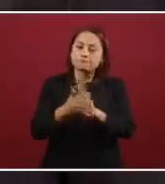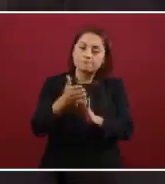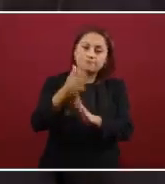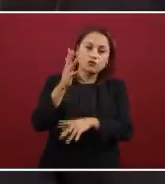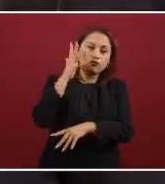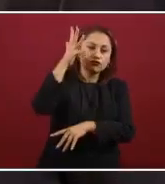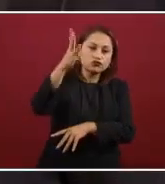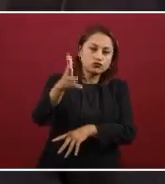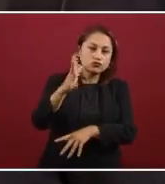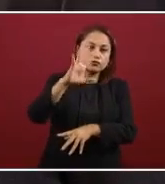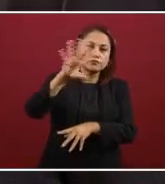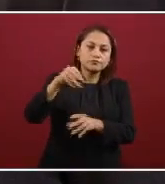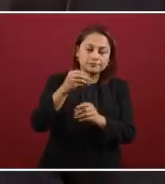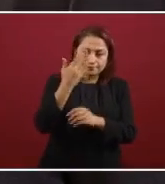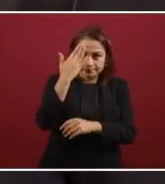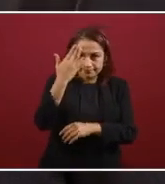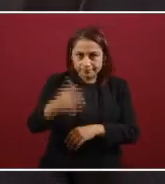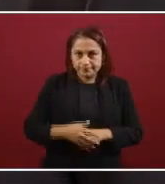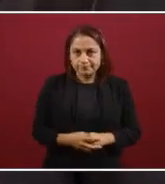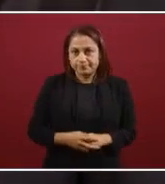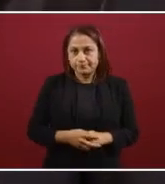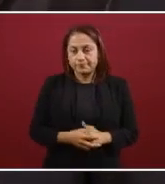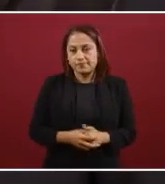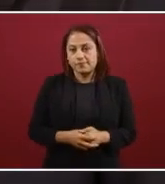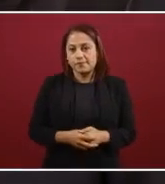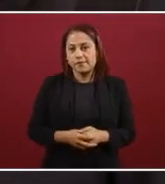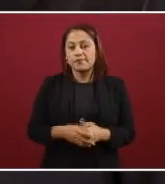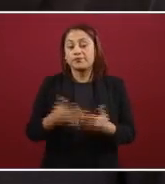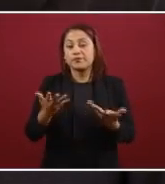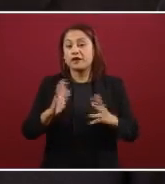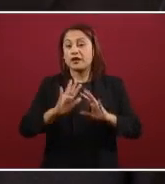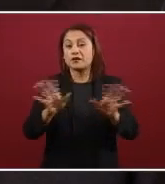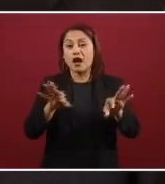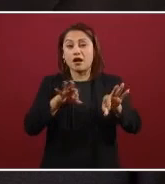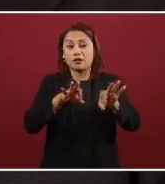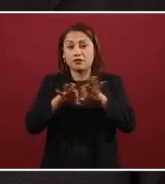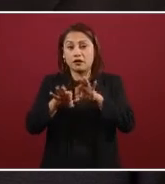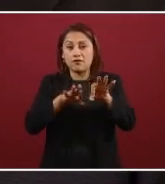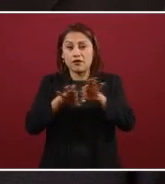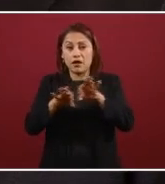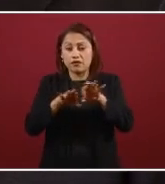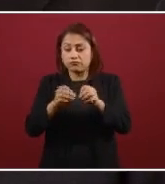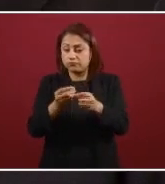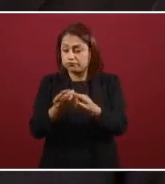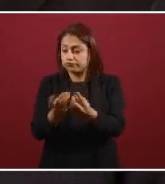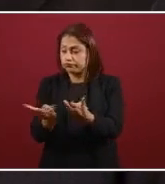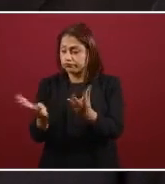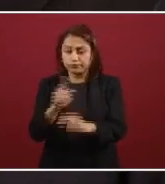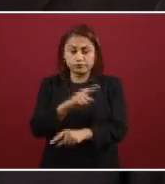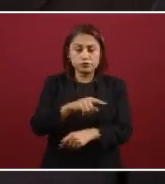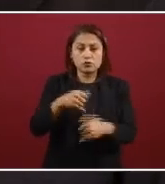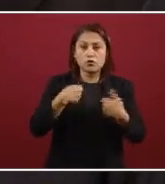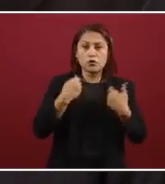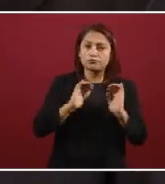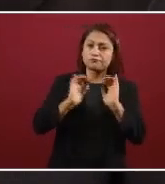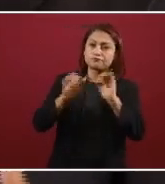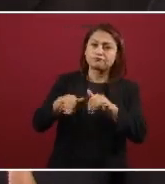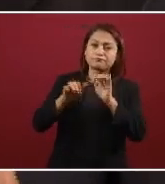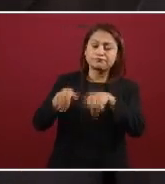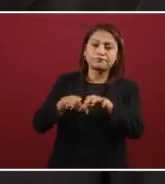trabajo, de modo que es atender las causas,